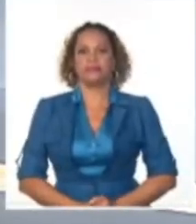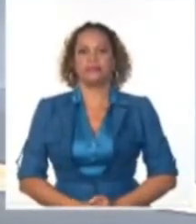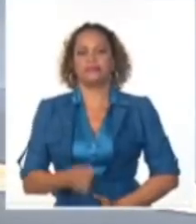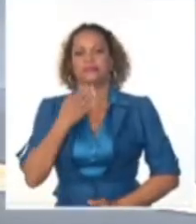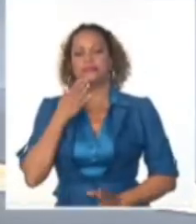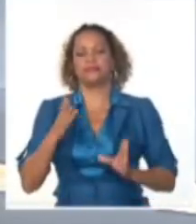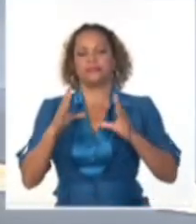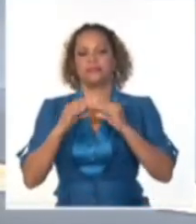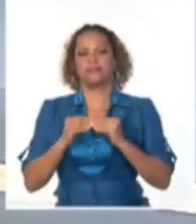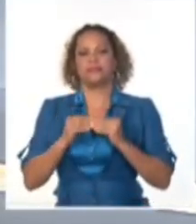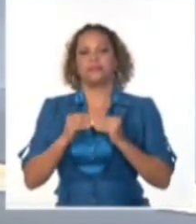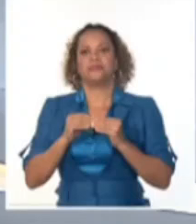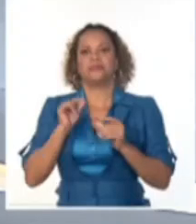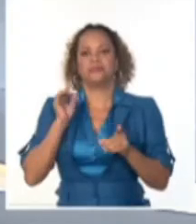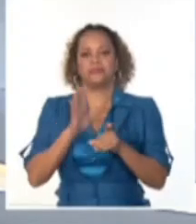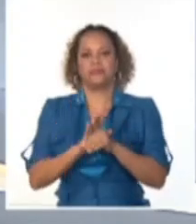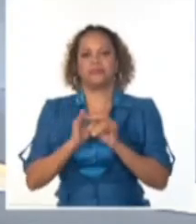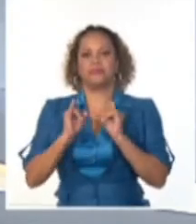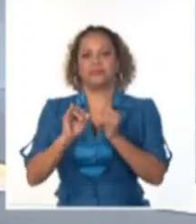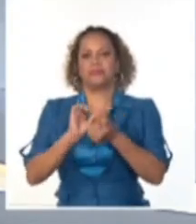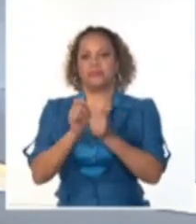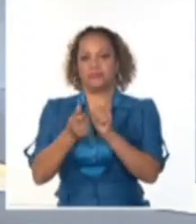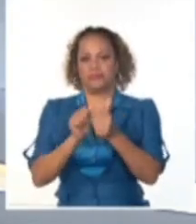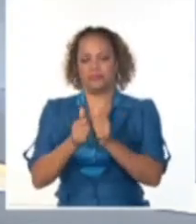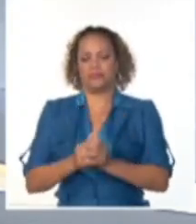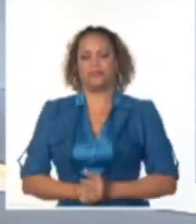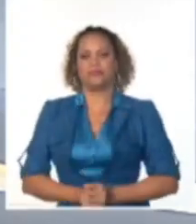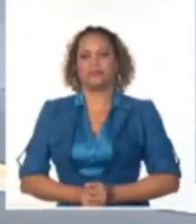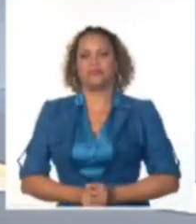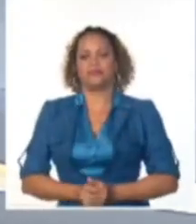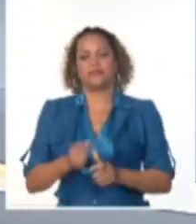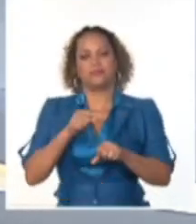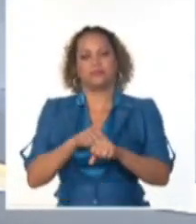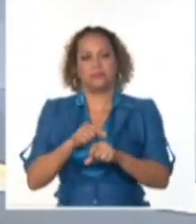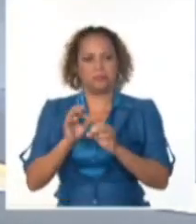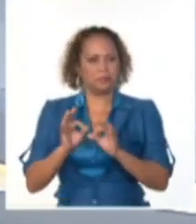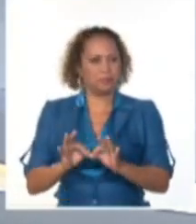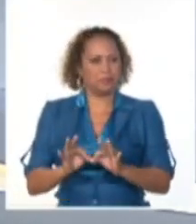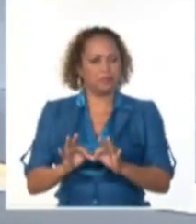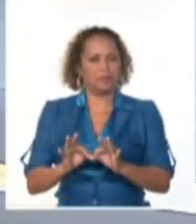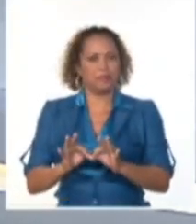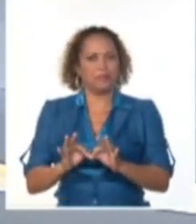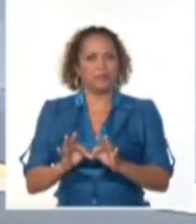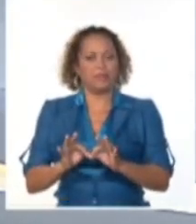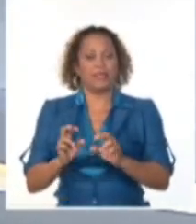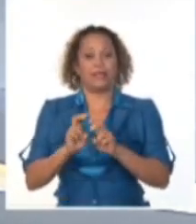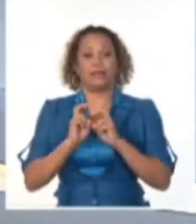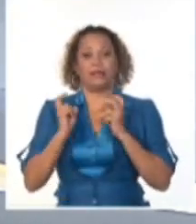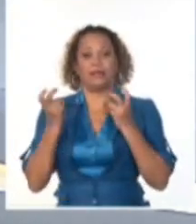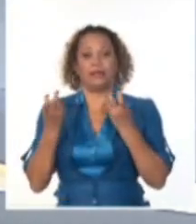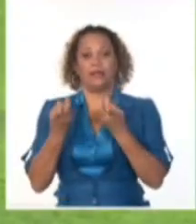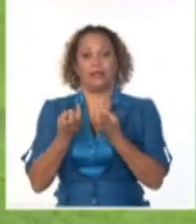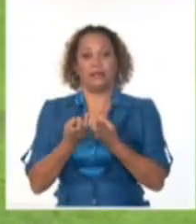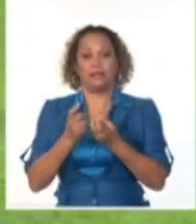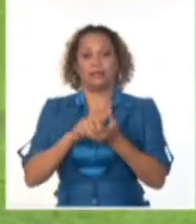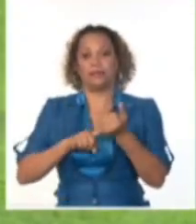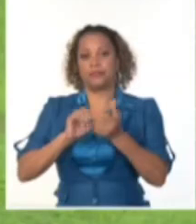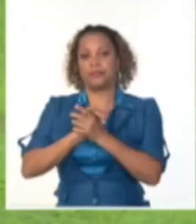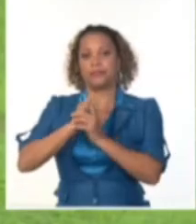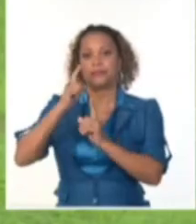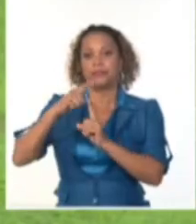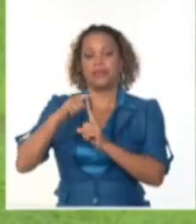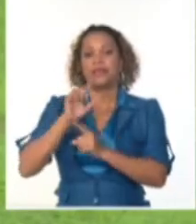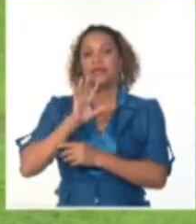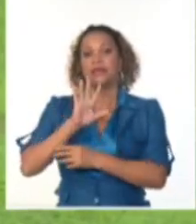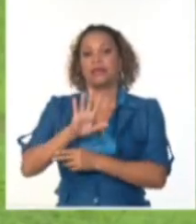buenas noches. Ya estamos con los deportes en el Estelar. En estos momentos transcurre en el Estadio Victoria de Girón de Matanzas el quinto